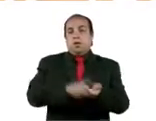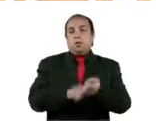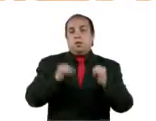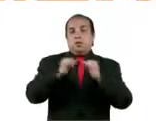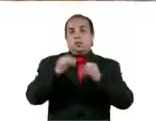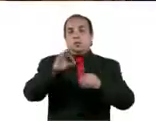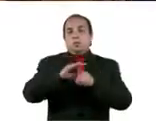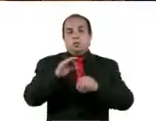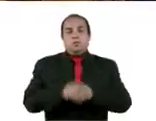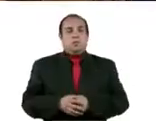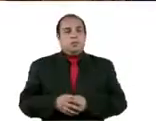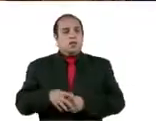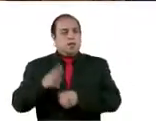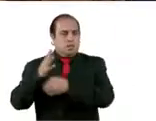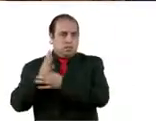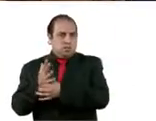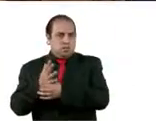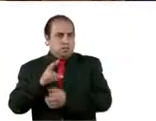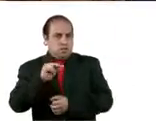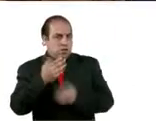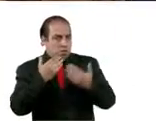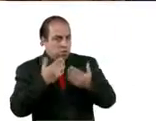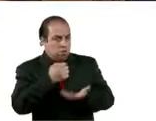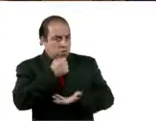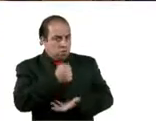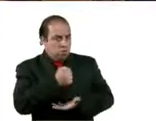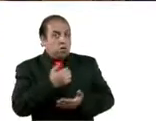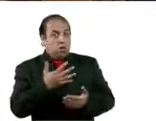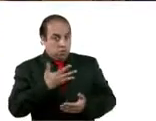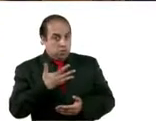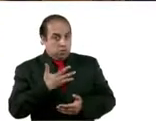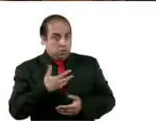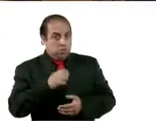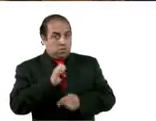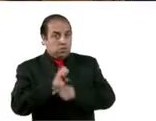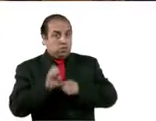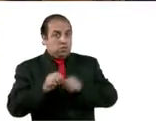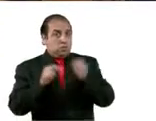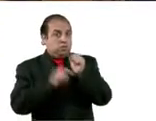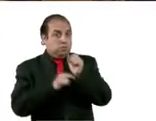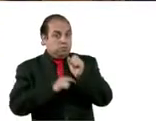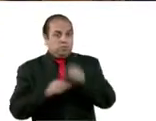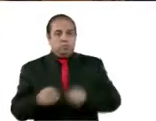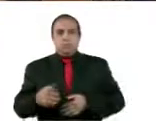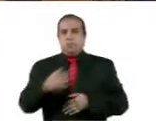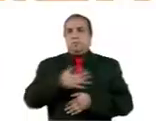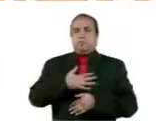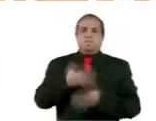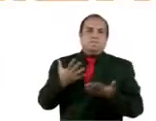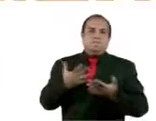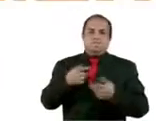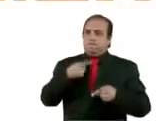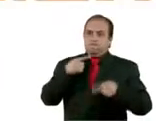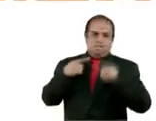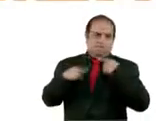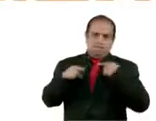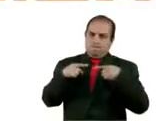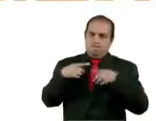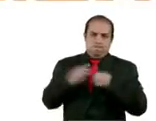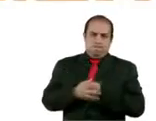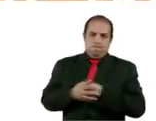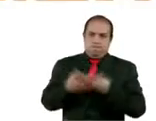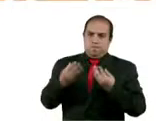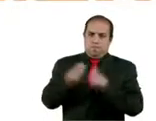Electoral. Aunque ellos digan que no tienen recursos, ¿sí los hay, entonces los están escondiendo, doctora? No voy a entrar en un debate con